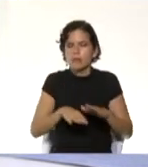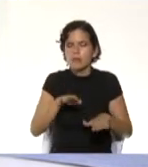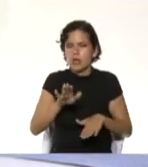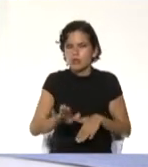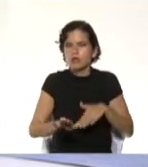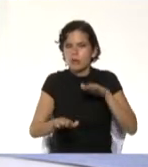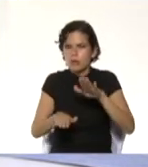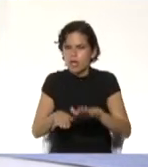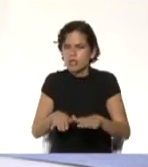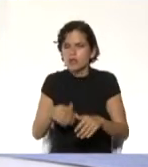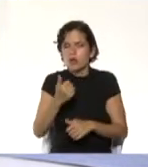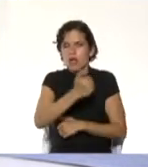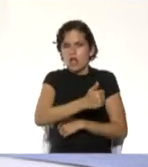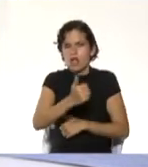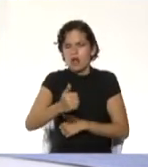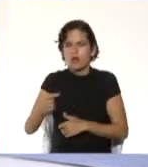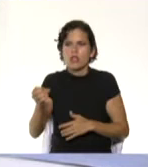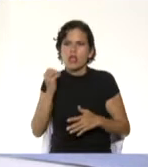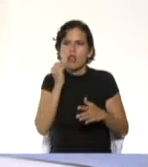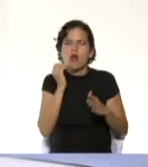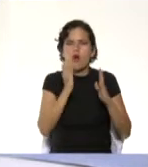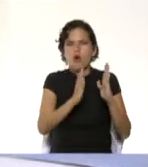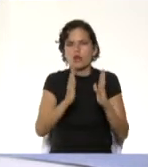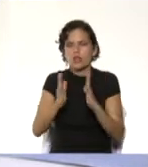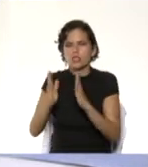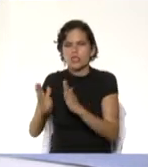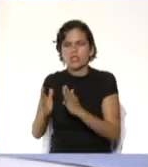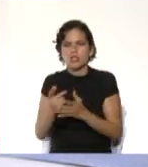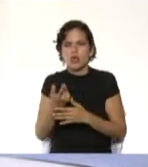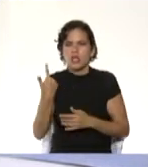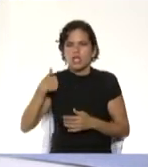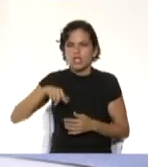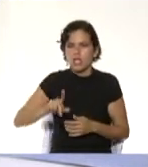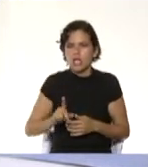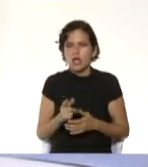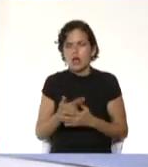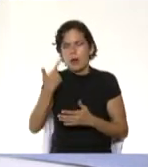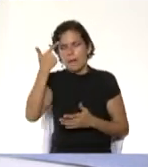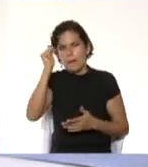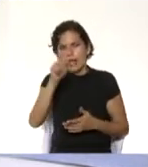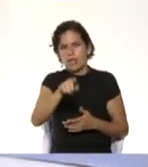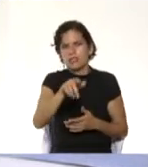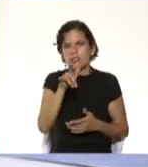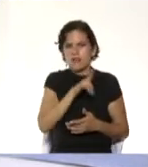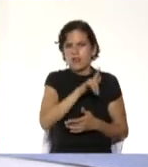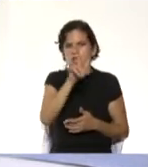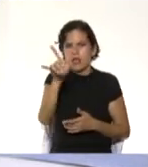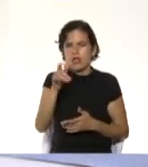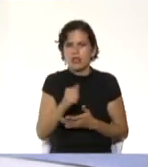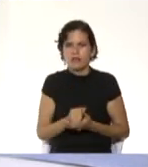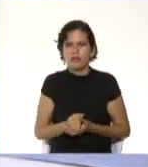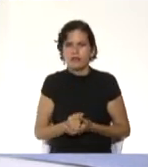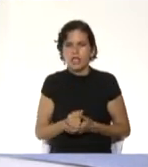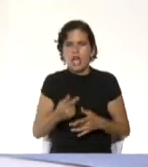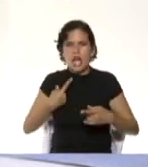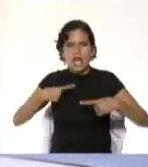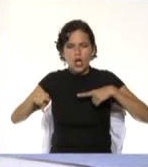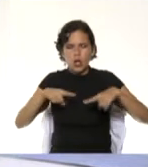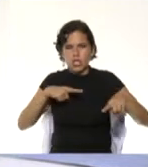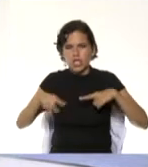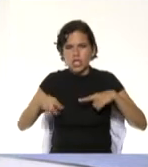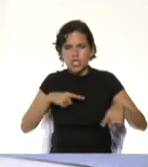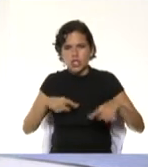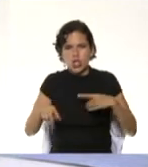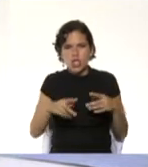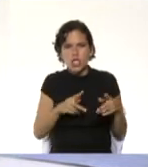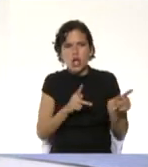paso a paso con cada una de la organización que tengo para ese viaje. La